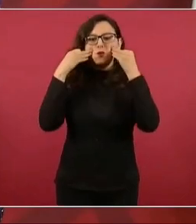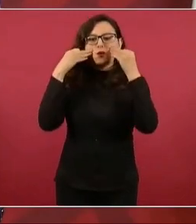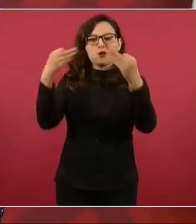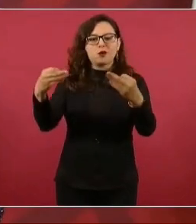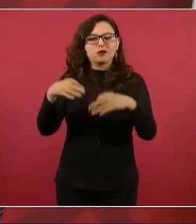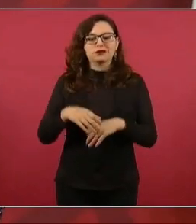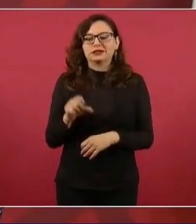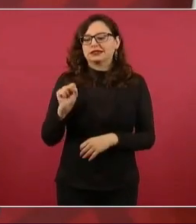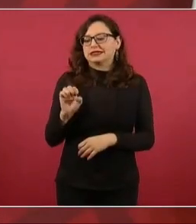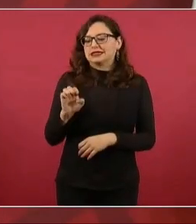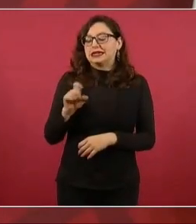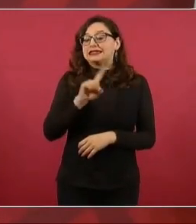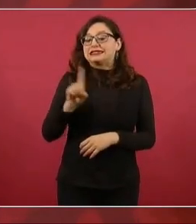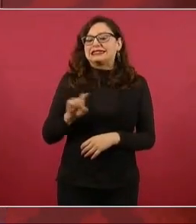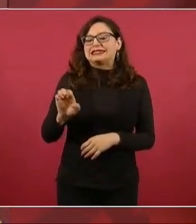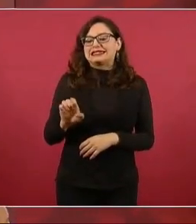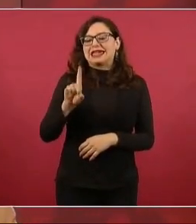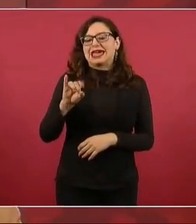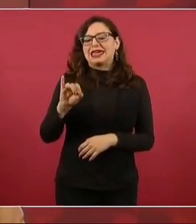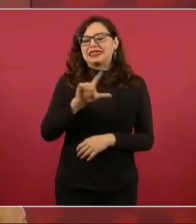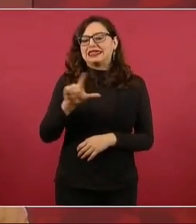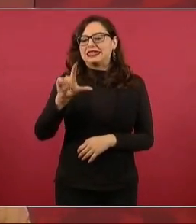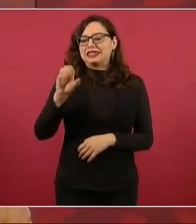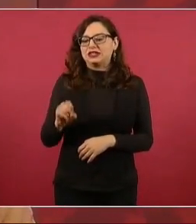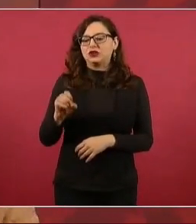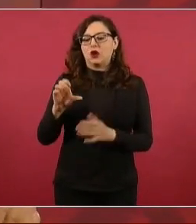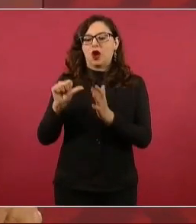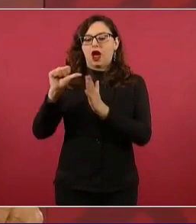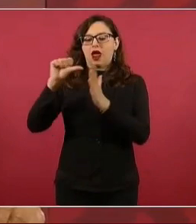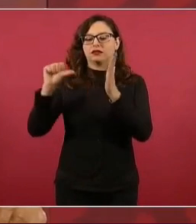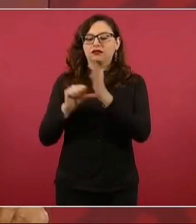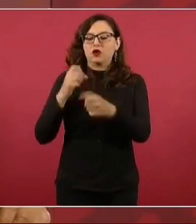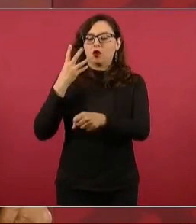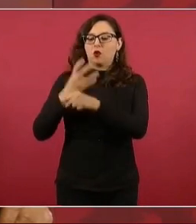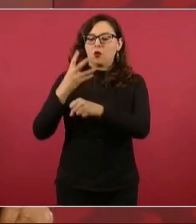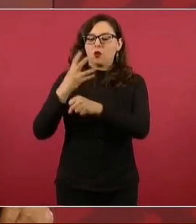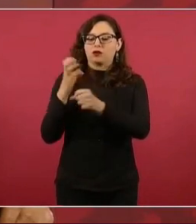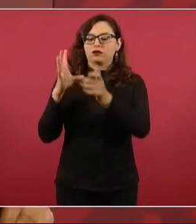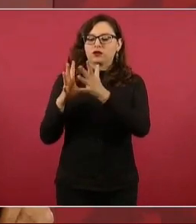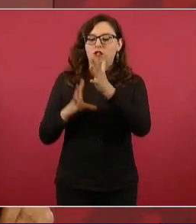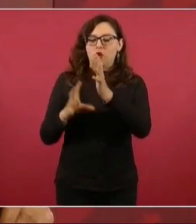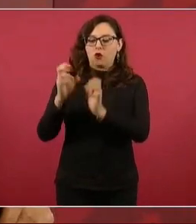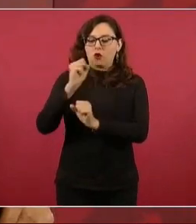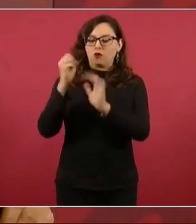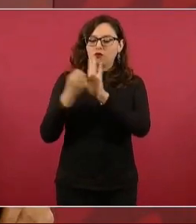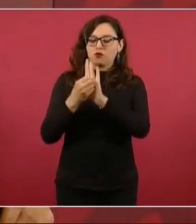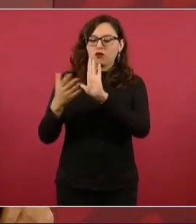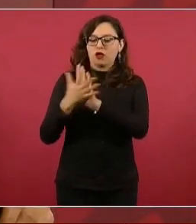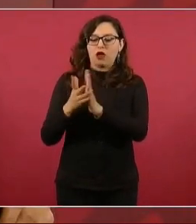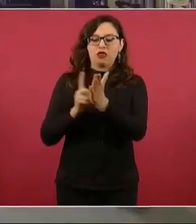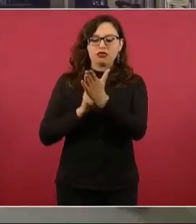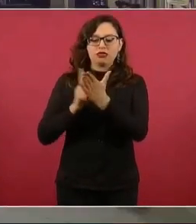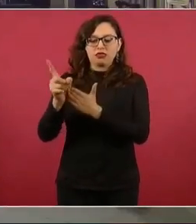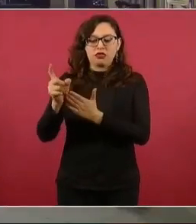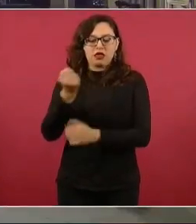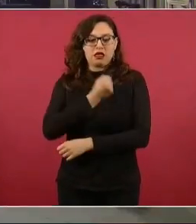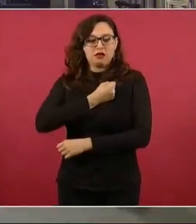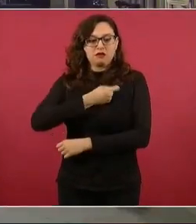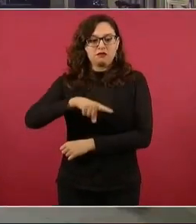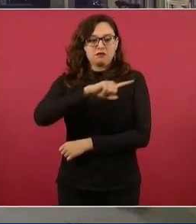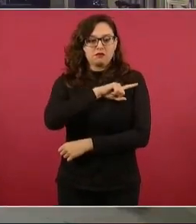quedó establecido en el artículo 4 de la Constitución vigente el derecho a la salud